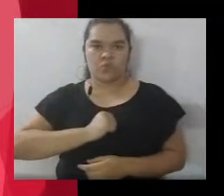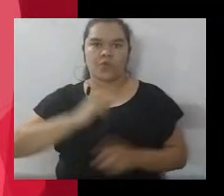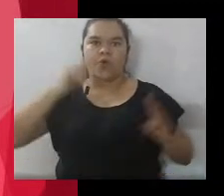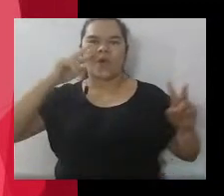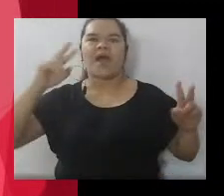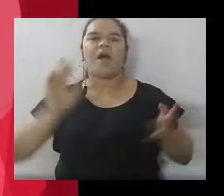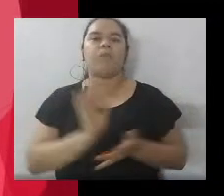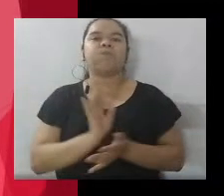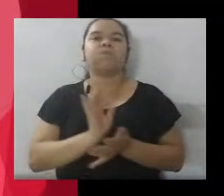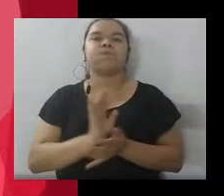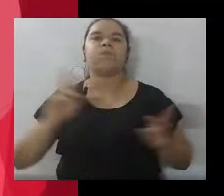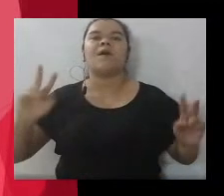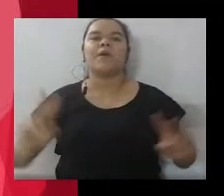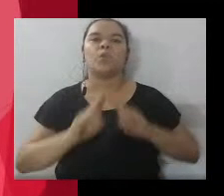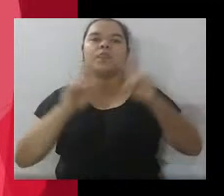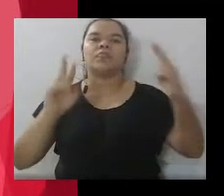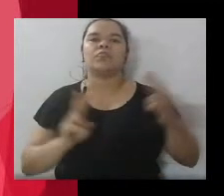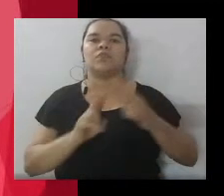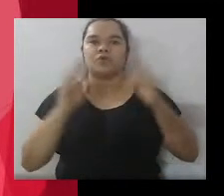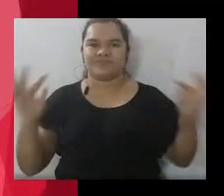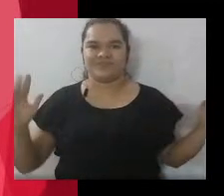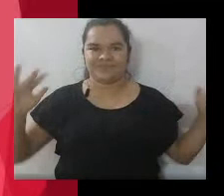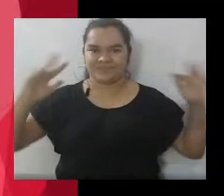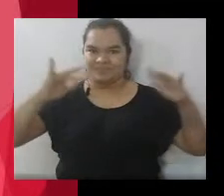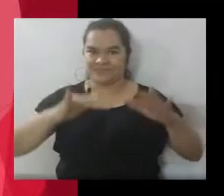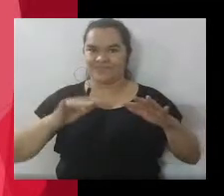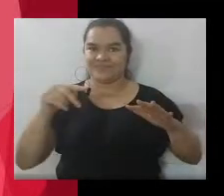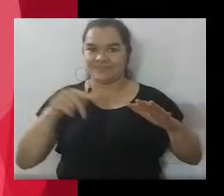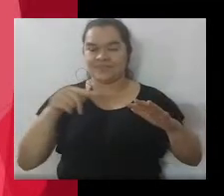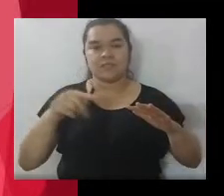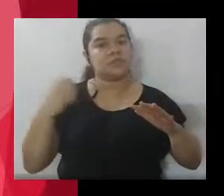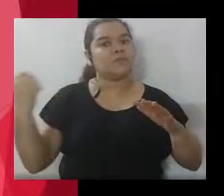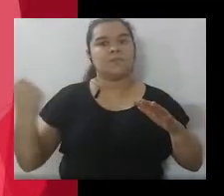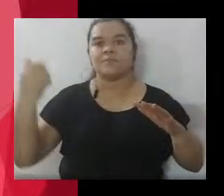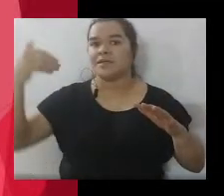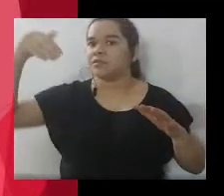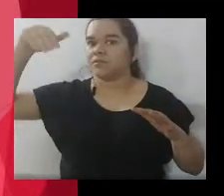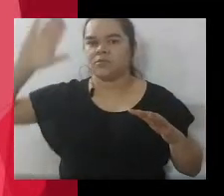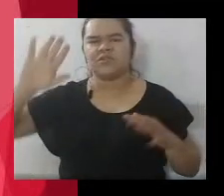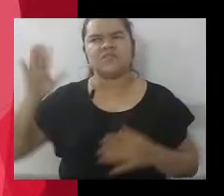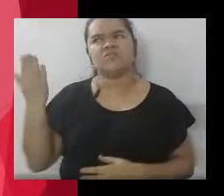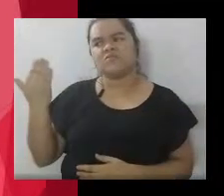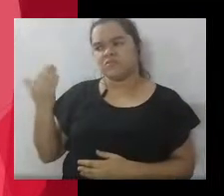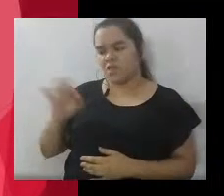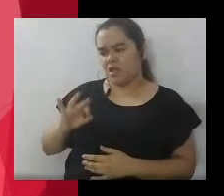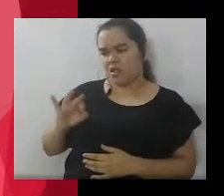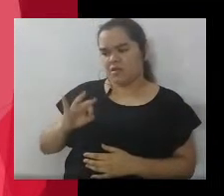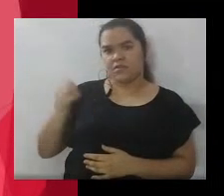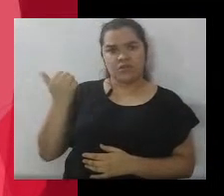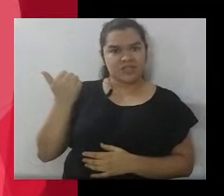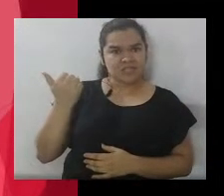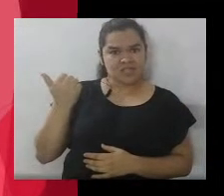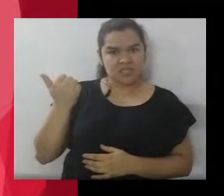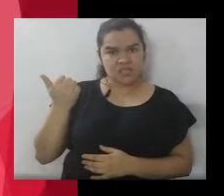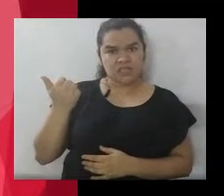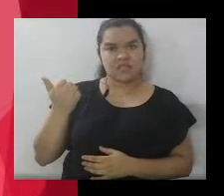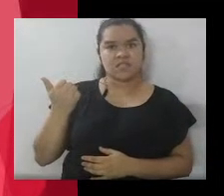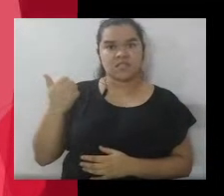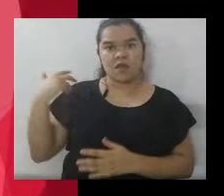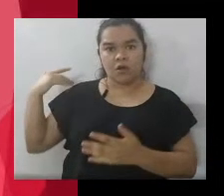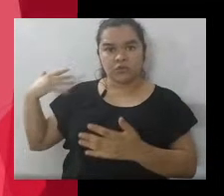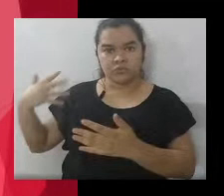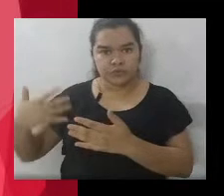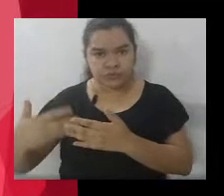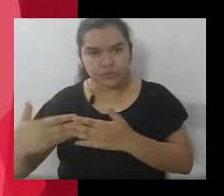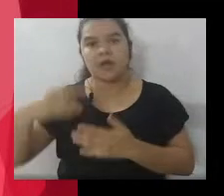Es el evento más importante y del cual hace 6 años Corrientes está participando